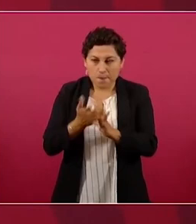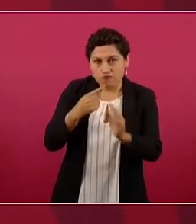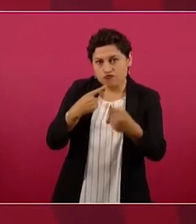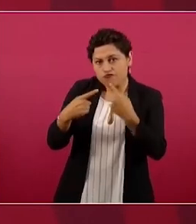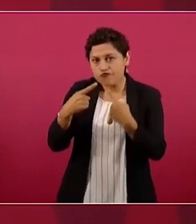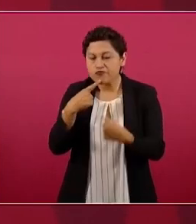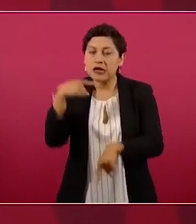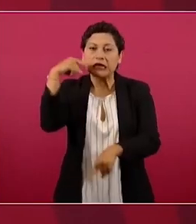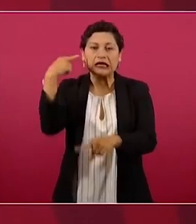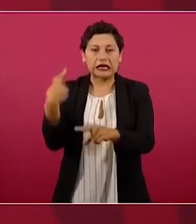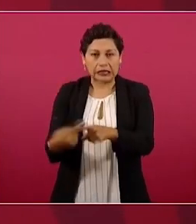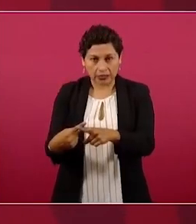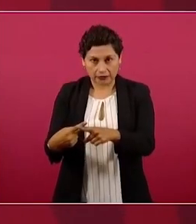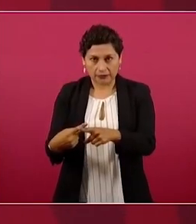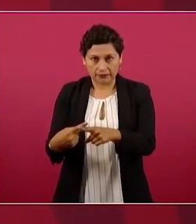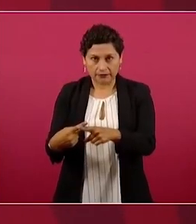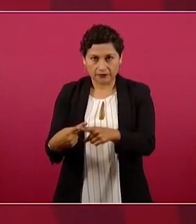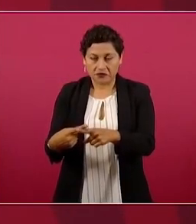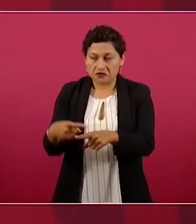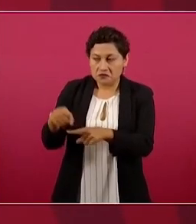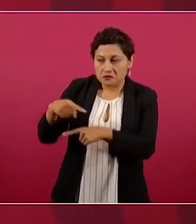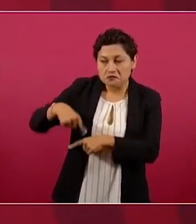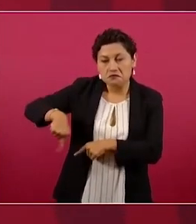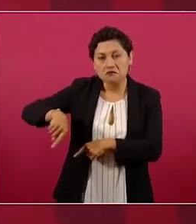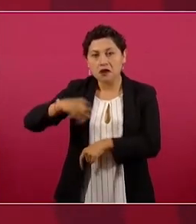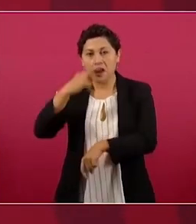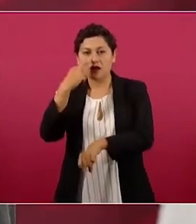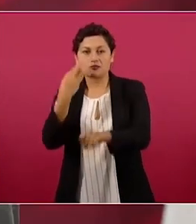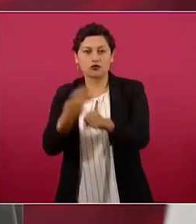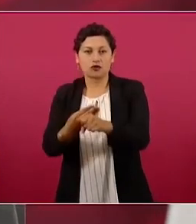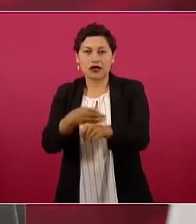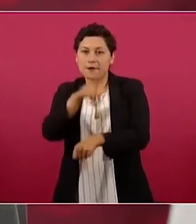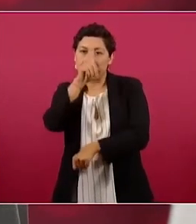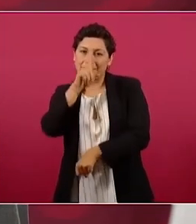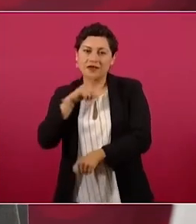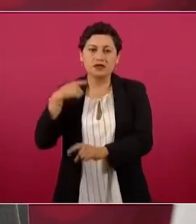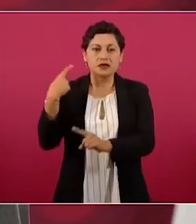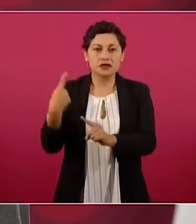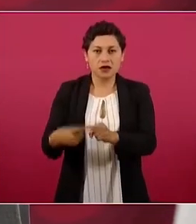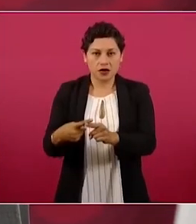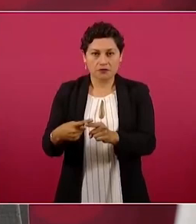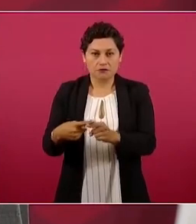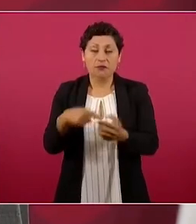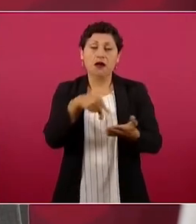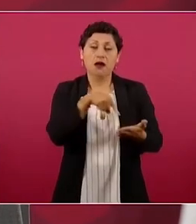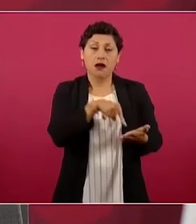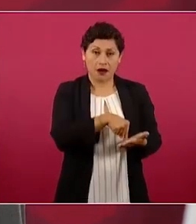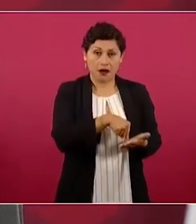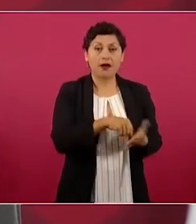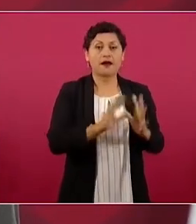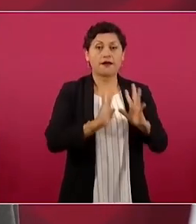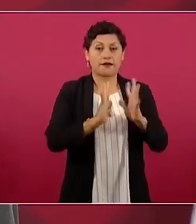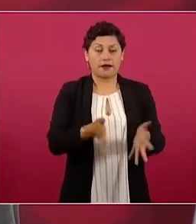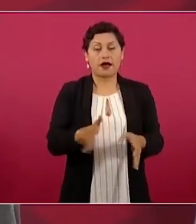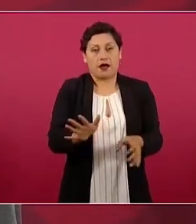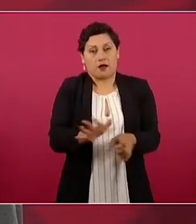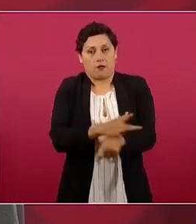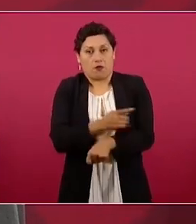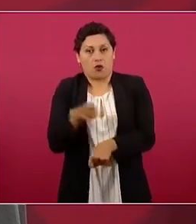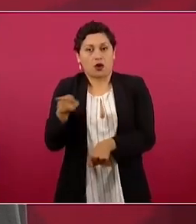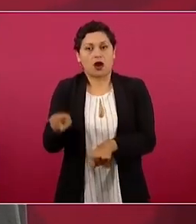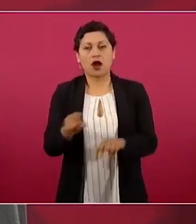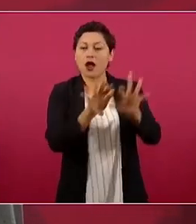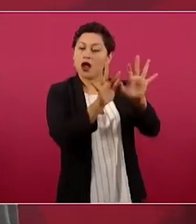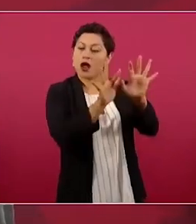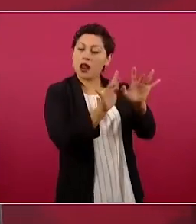quiénes son los responsables de haber mentido y de haber dado una versión que